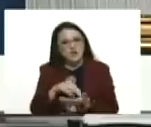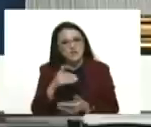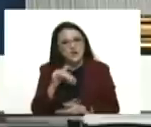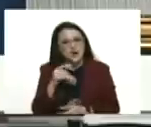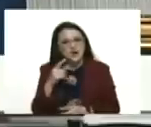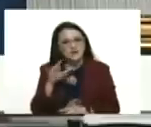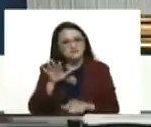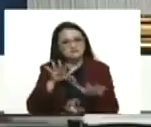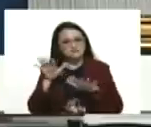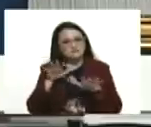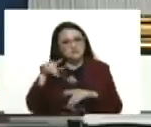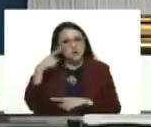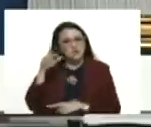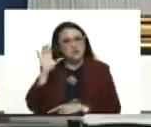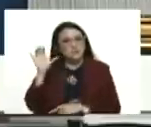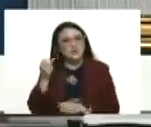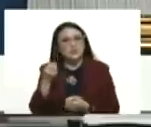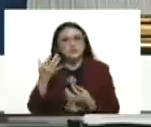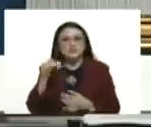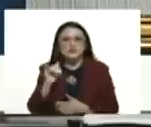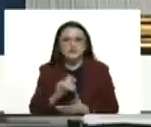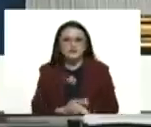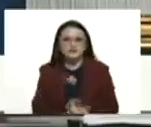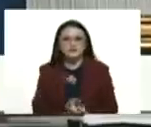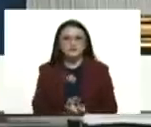el extranjero Rafael Ramírez?